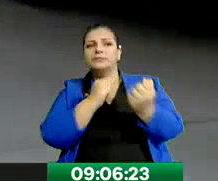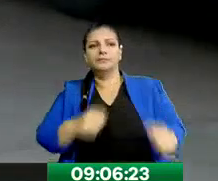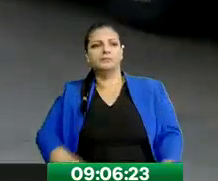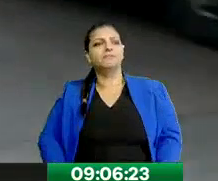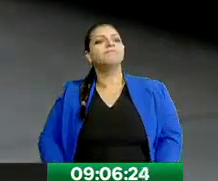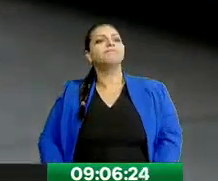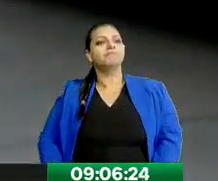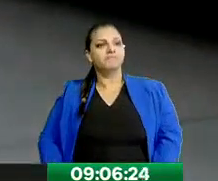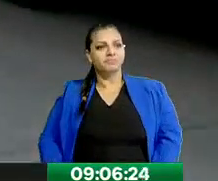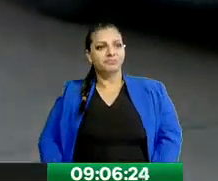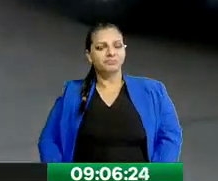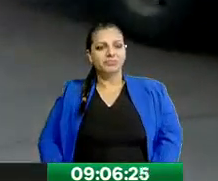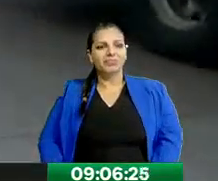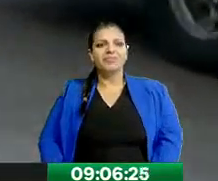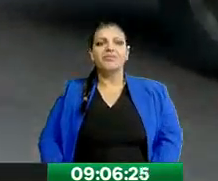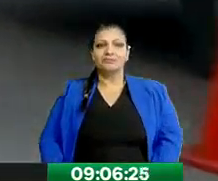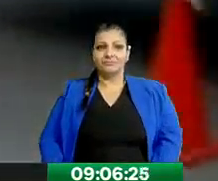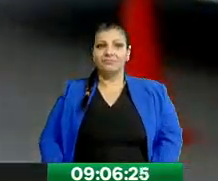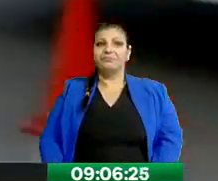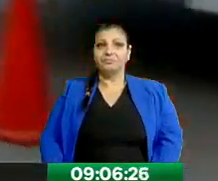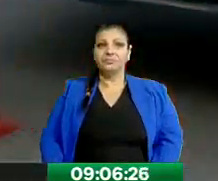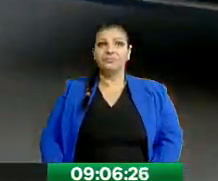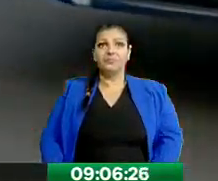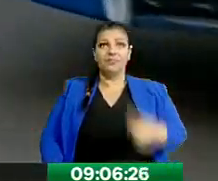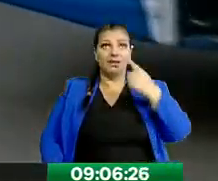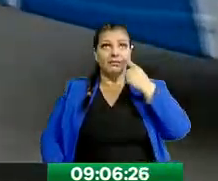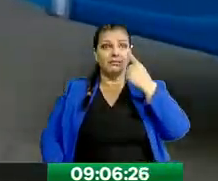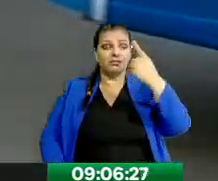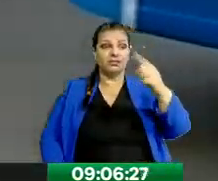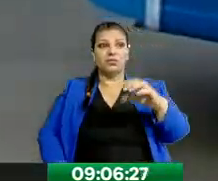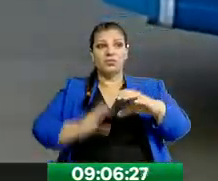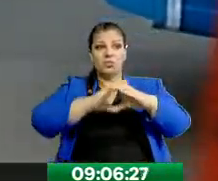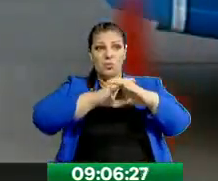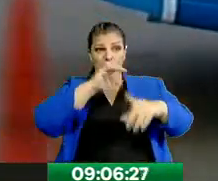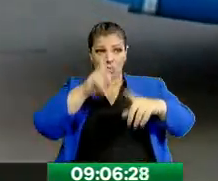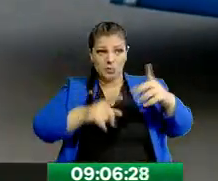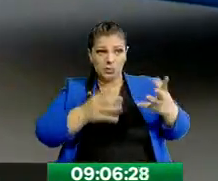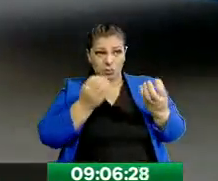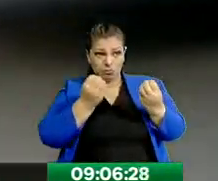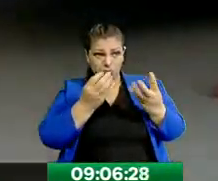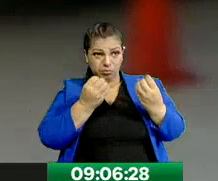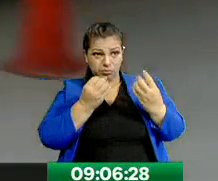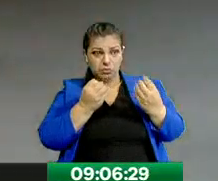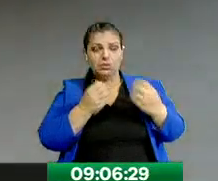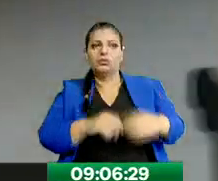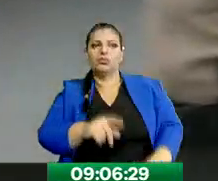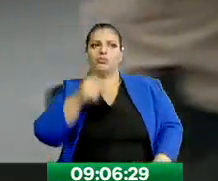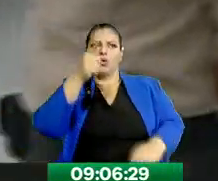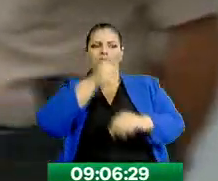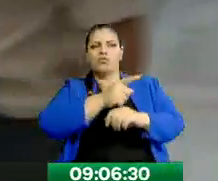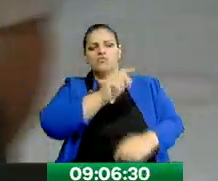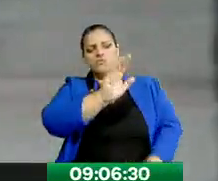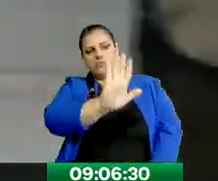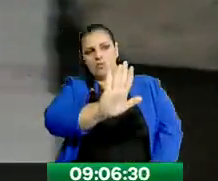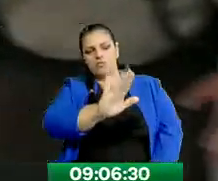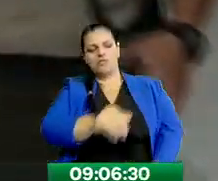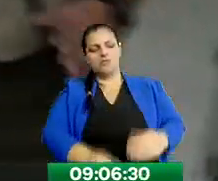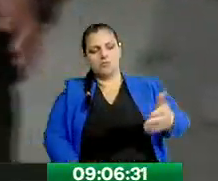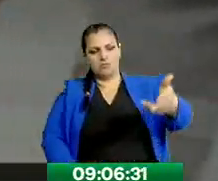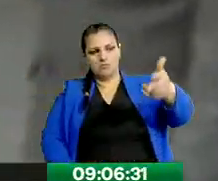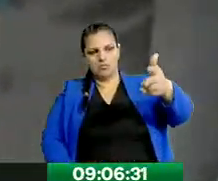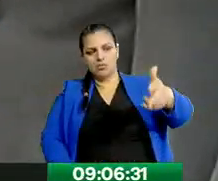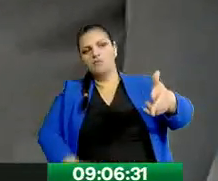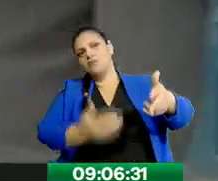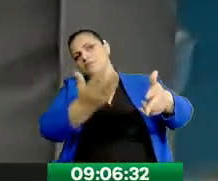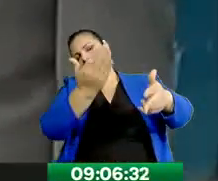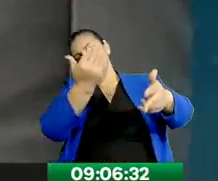observando y estamos especialmente a los vehículos que llevan más pasajeros tratando de que ingresen al filtro de revisión para poder